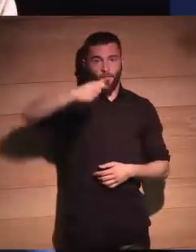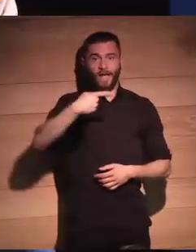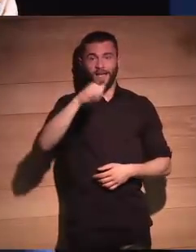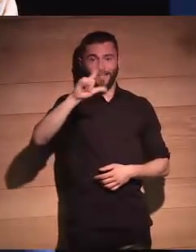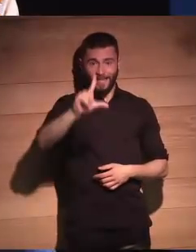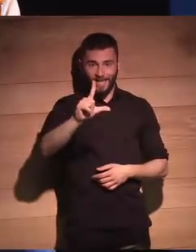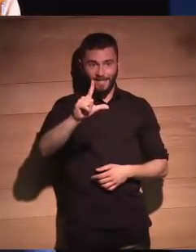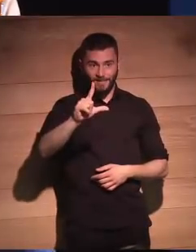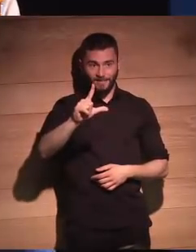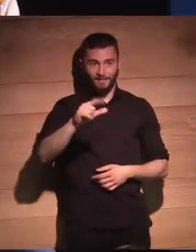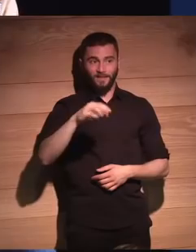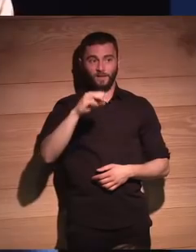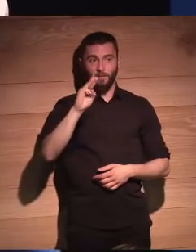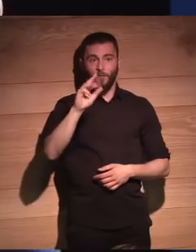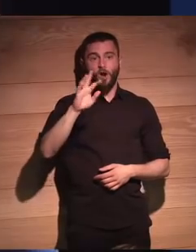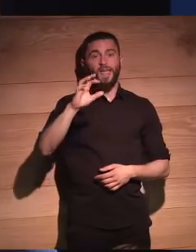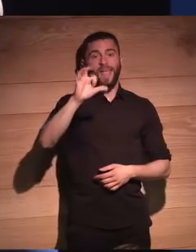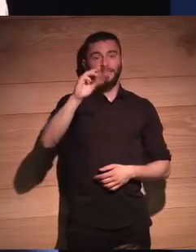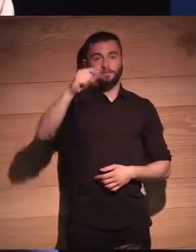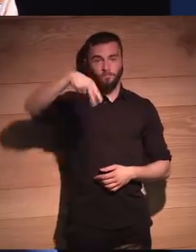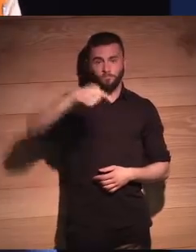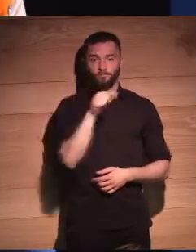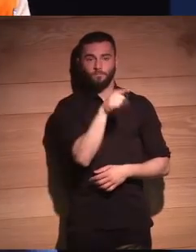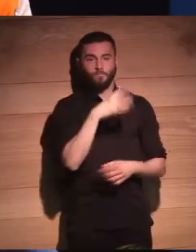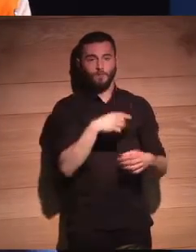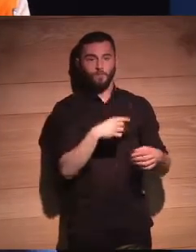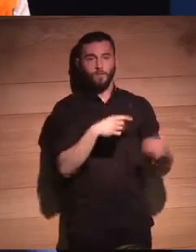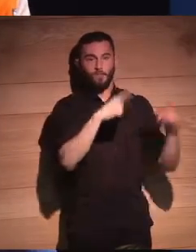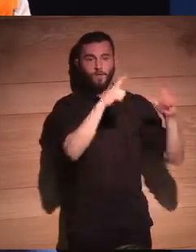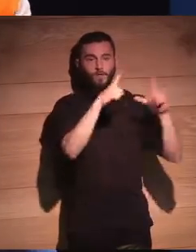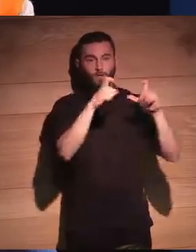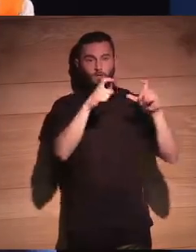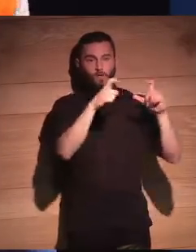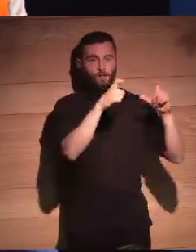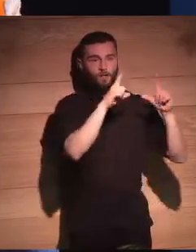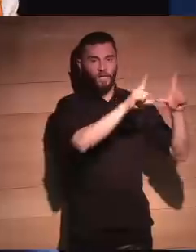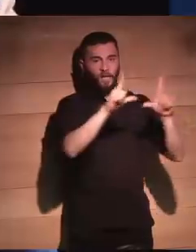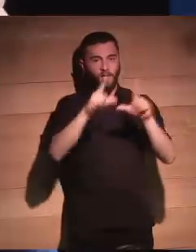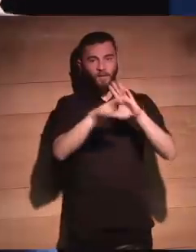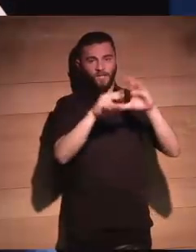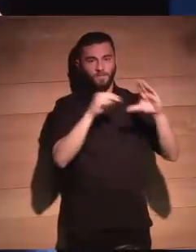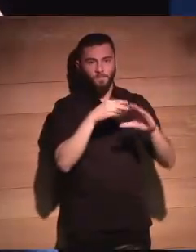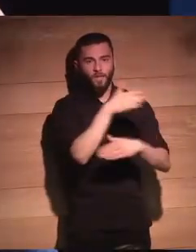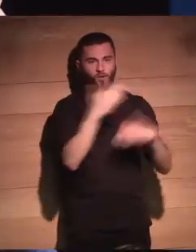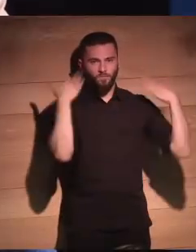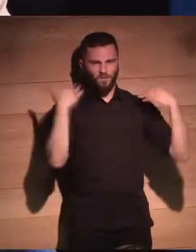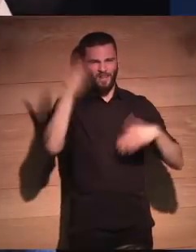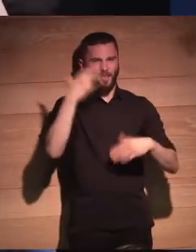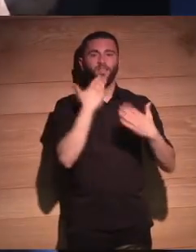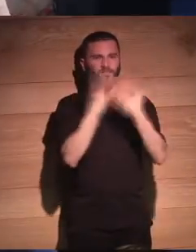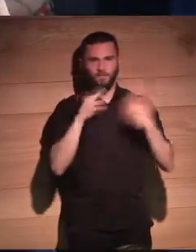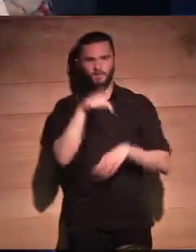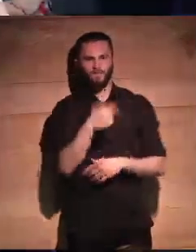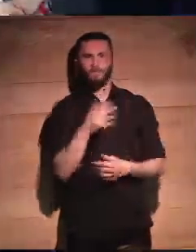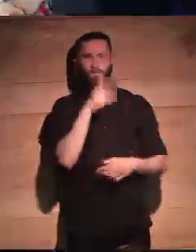Expand. Paloma lleva registrando imágenes en vídeo desde los 17 años, yo creo. Empezaste pues porque te encargabas de hacer todos los vídeos de